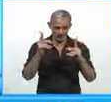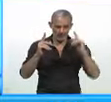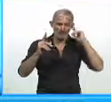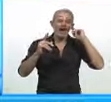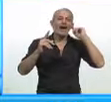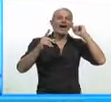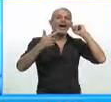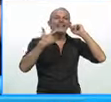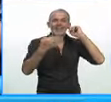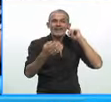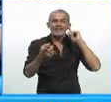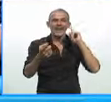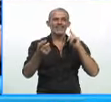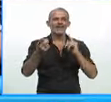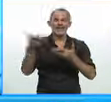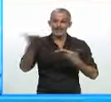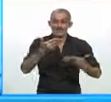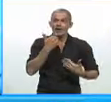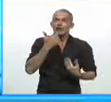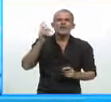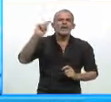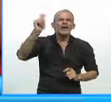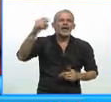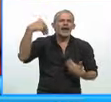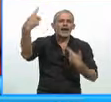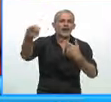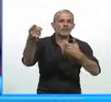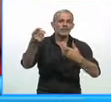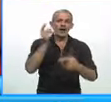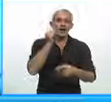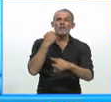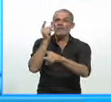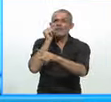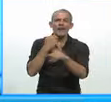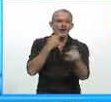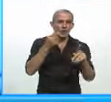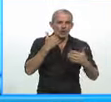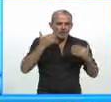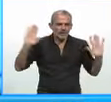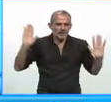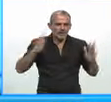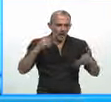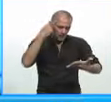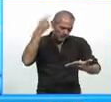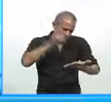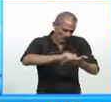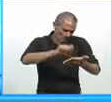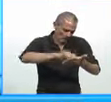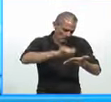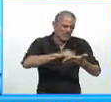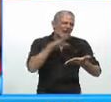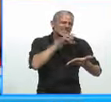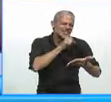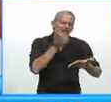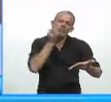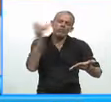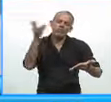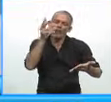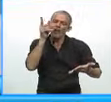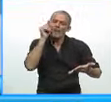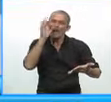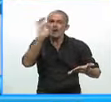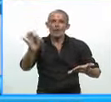posta. El invitado no sabe quién viene después. Qué ¿sí? bueno. No sabía que venían ustedes dos. O sea, pensaba, de hecho, que venía un solo invitado. Me